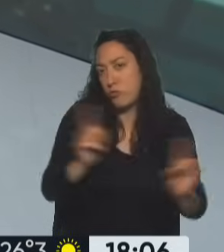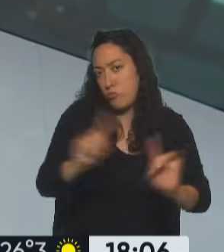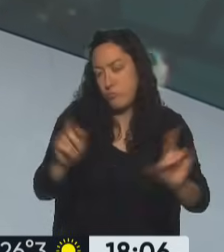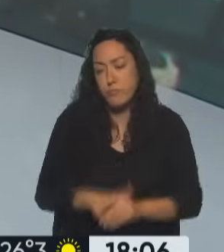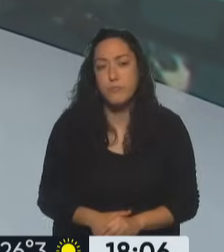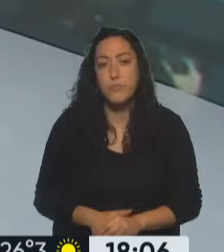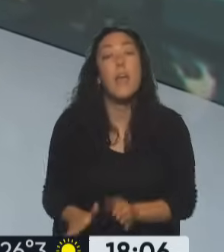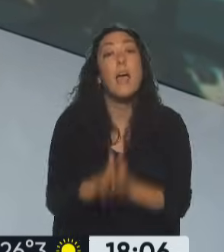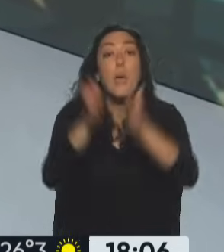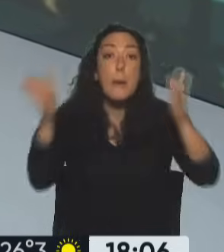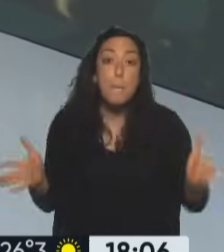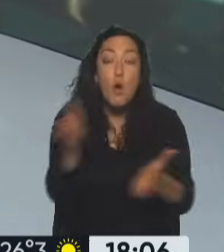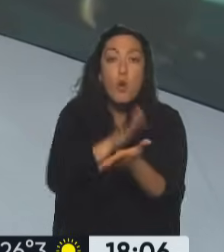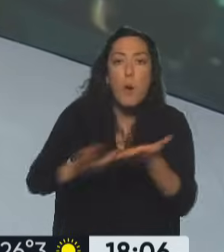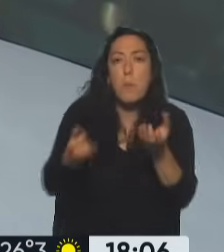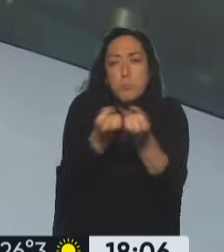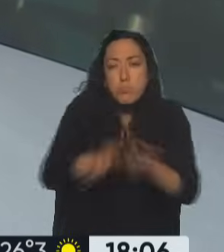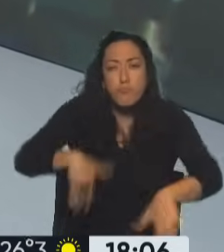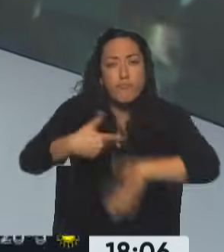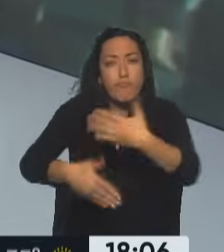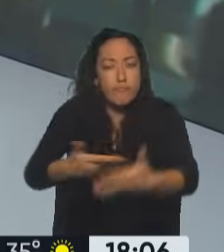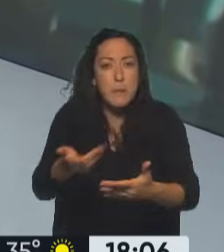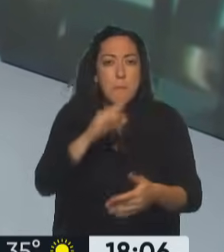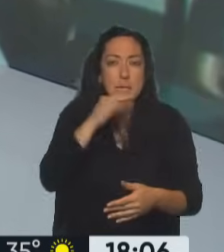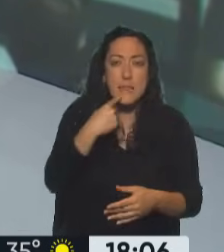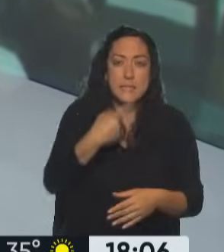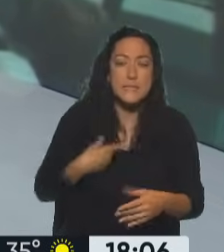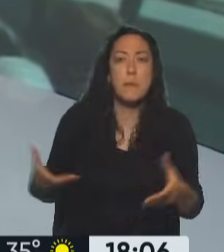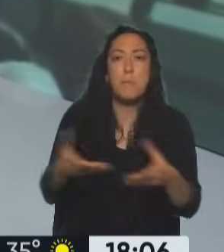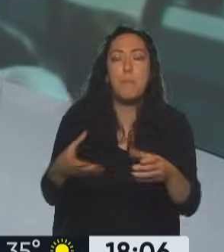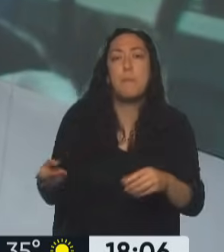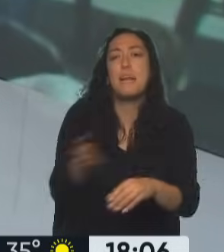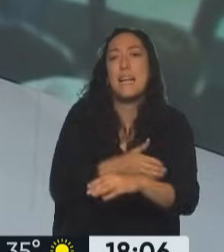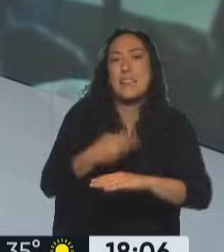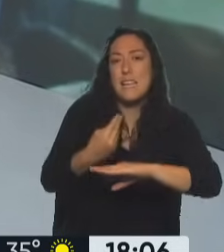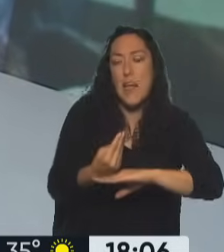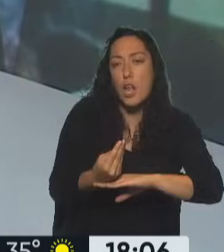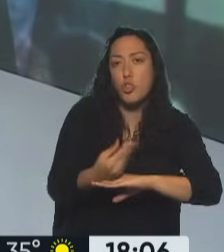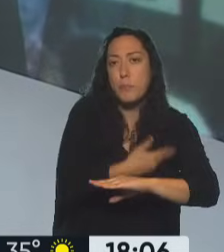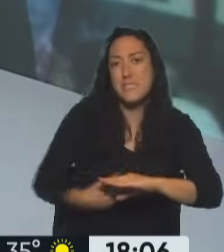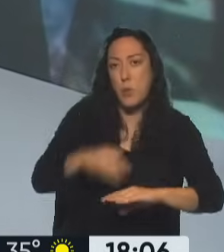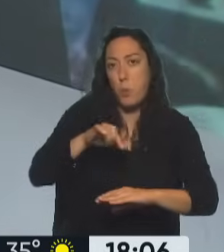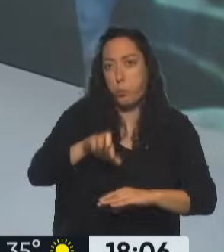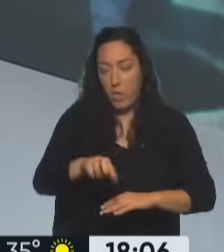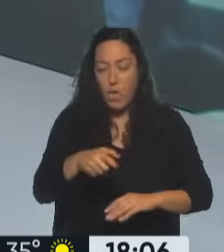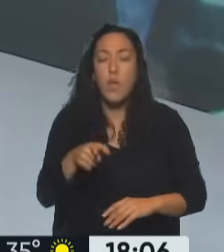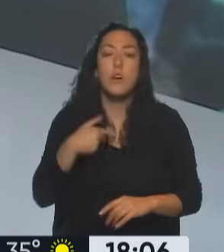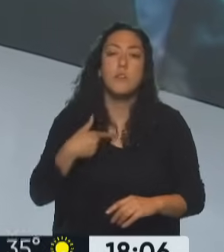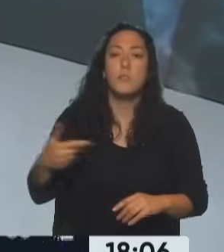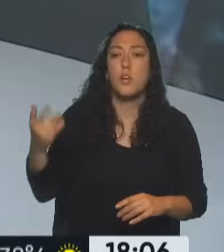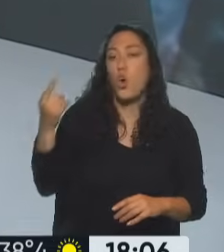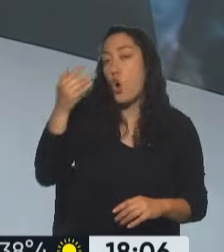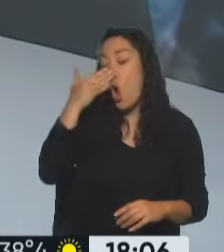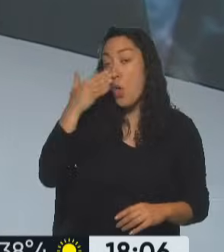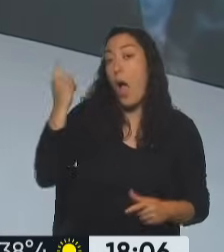Viene un tiempo nuevo, decía Sergio Massa, el candidato a presidente de Unión por la Patria y además ministro de Economía, en el acto en Córdoba, en donde anunciaba